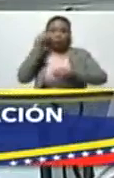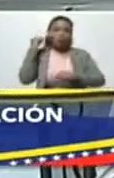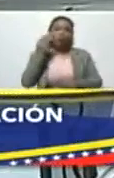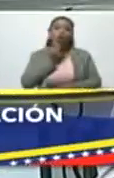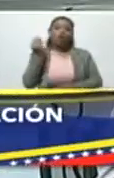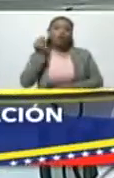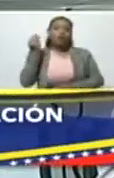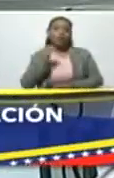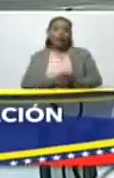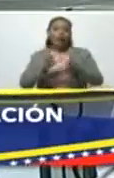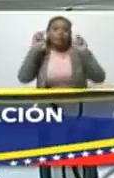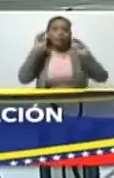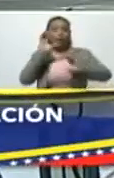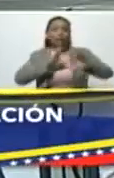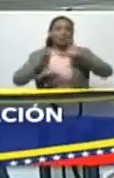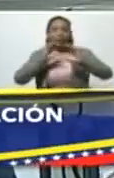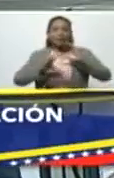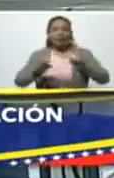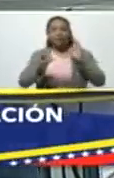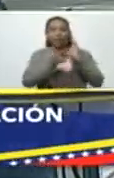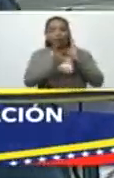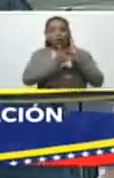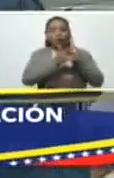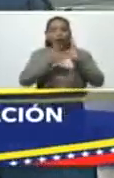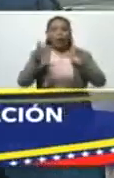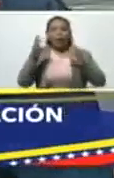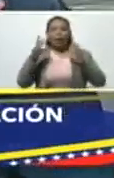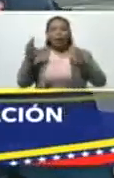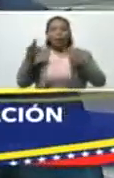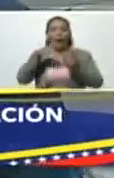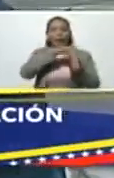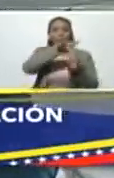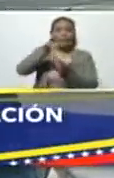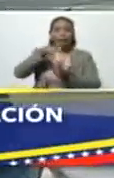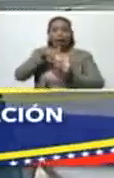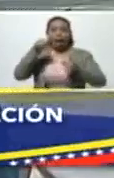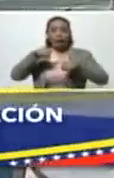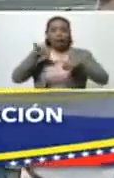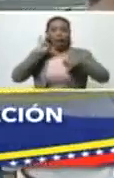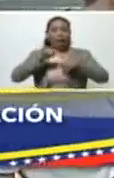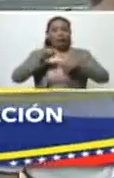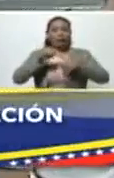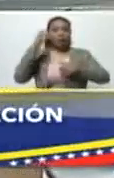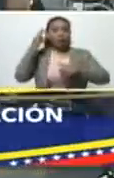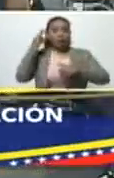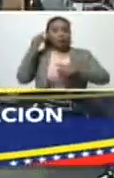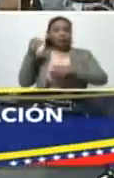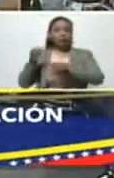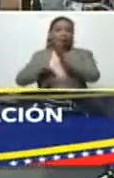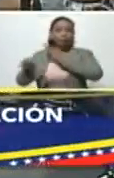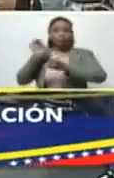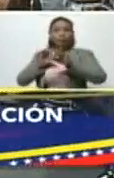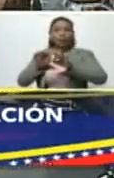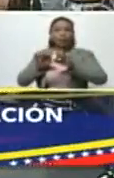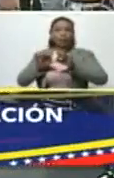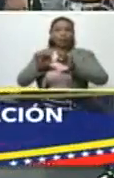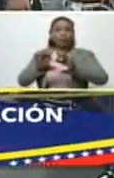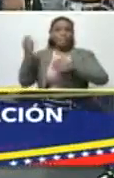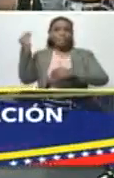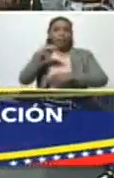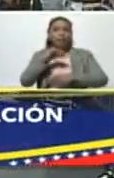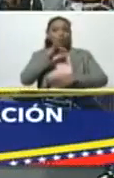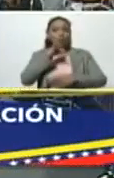de la ciencia y la tecnología espacial. Para eso estoy acá con la ingeniera Marla Bencomo Noguera, quien nos dará detalles sobre